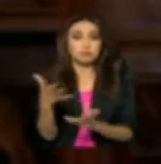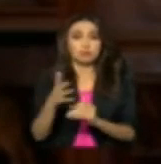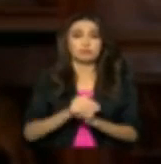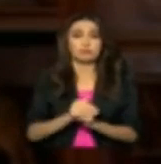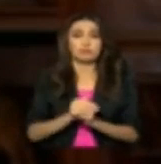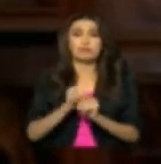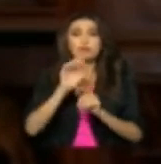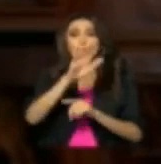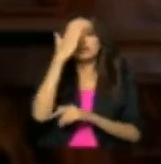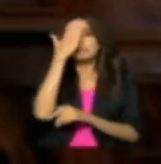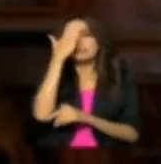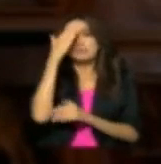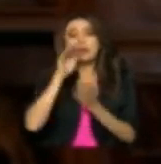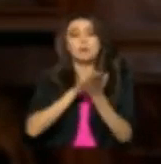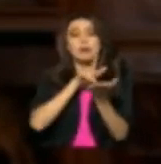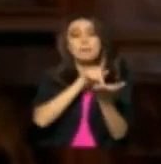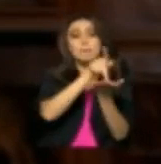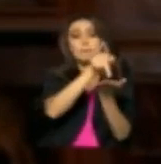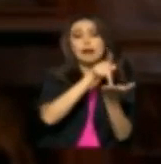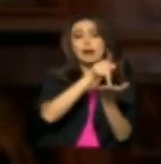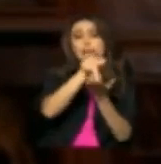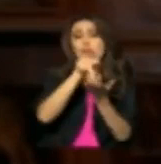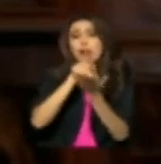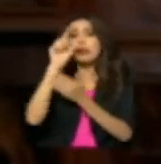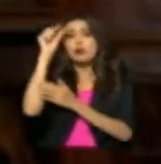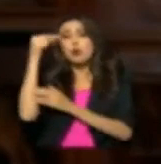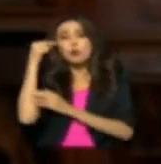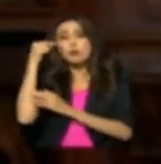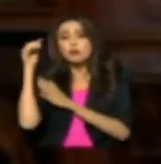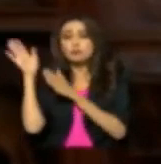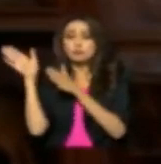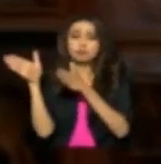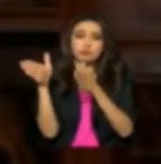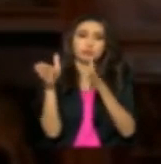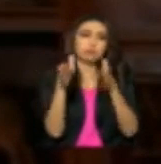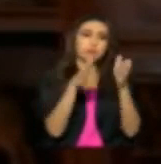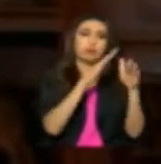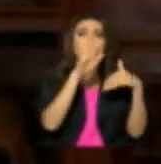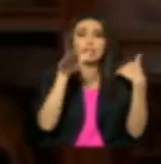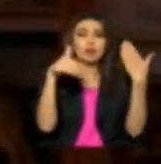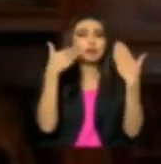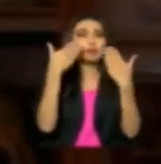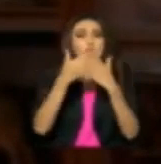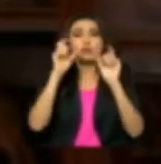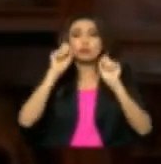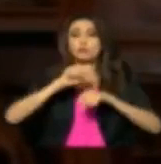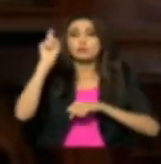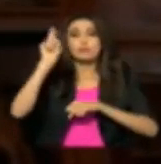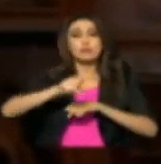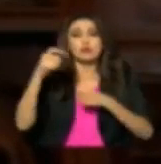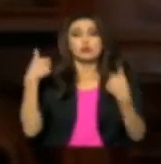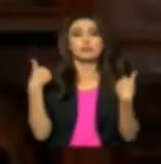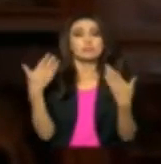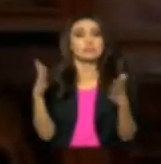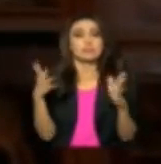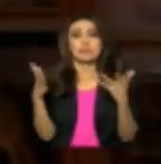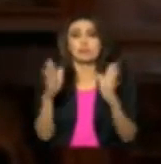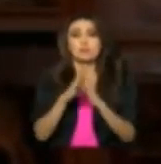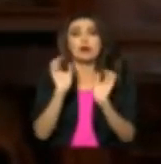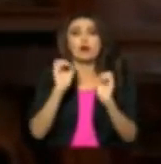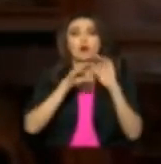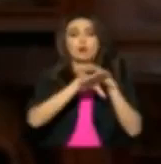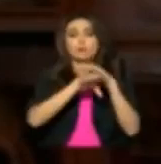saben, ese subsidio ha beneficiado durante décadas principalmente a los que no lo necesitaban y a los que viven del